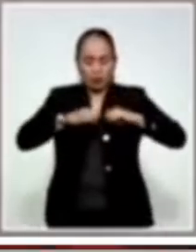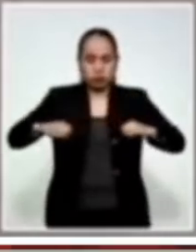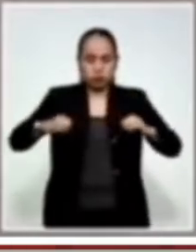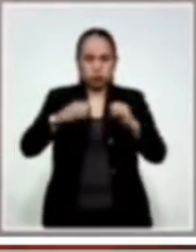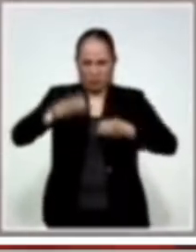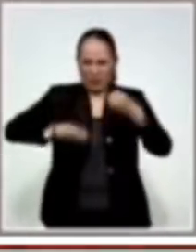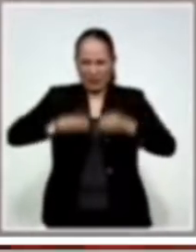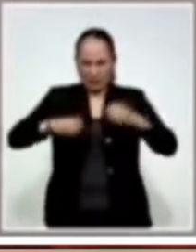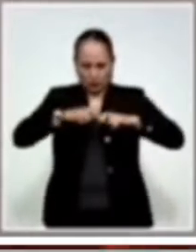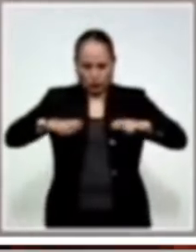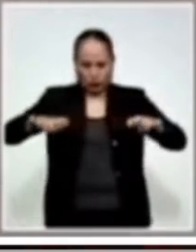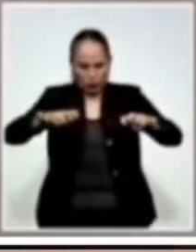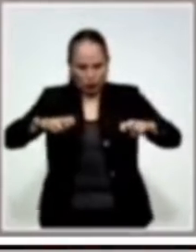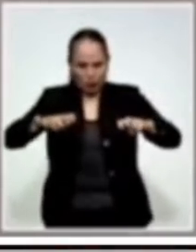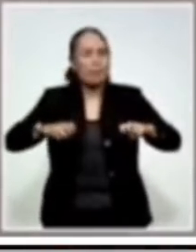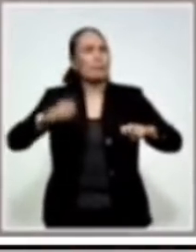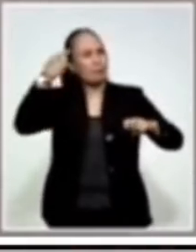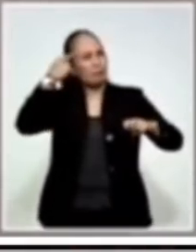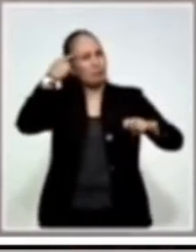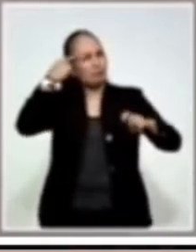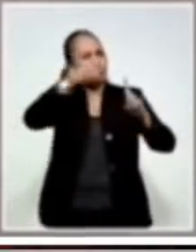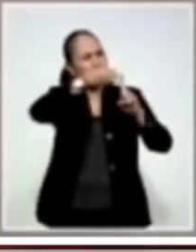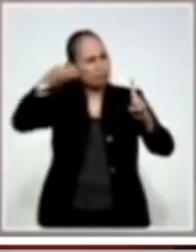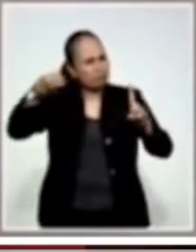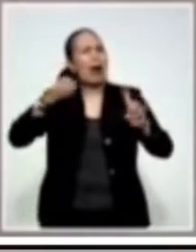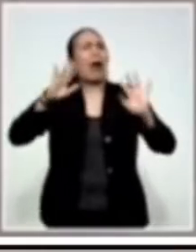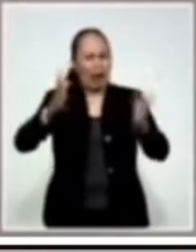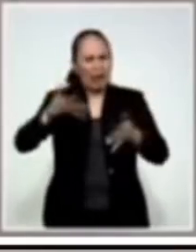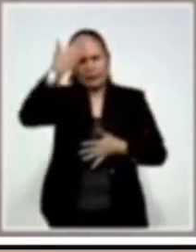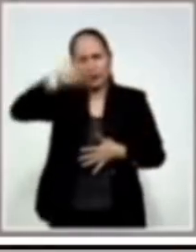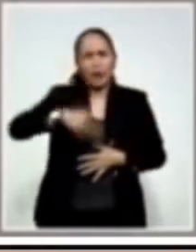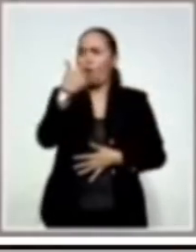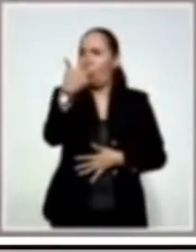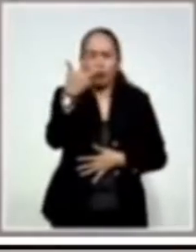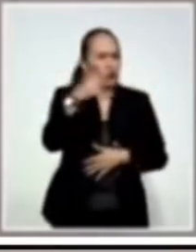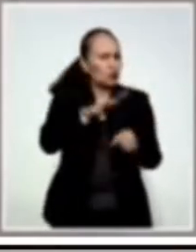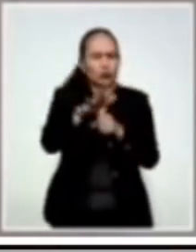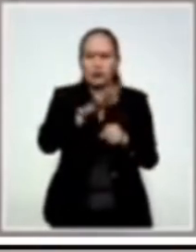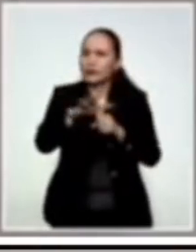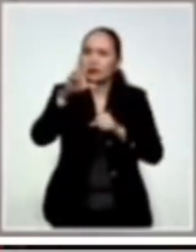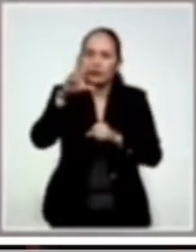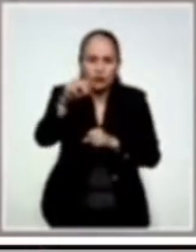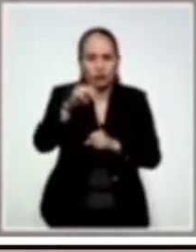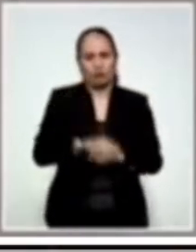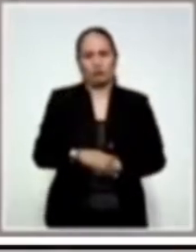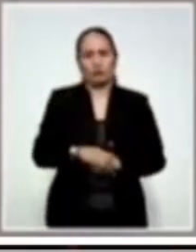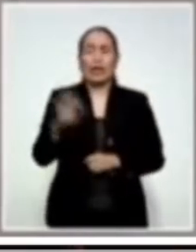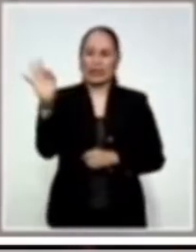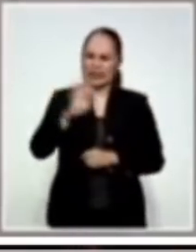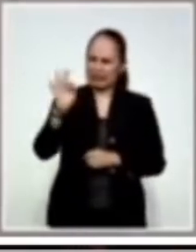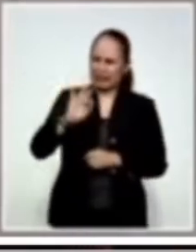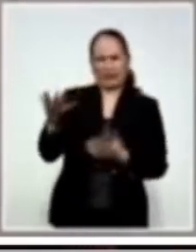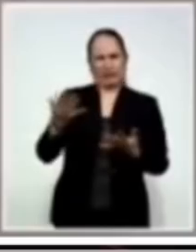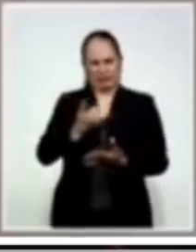ministras estábamos en la lógica de que no había los 8 votos. De lo contrario, pues hubieran dicho, oiga, no, si